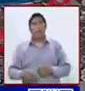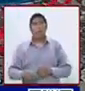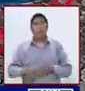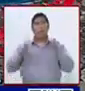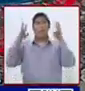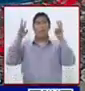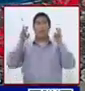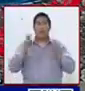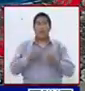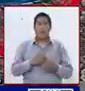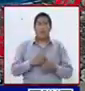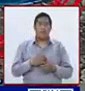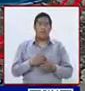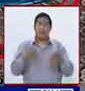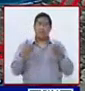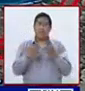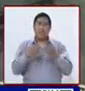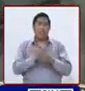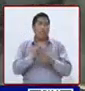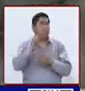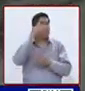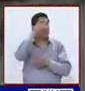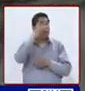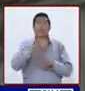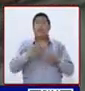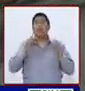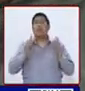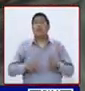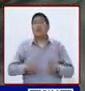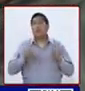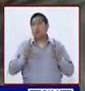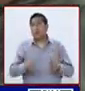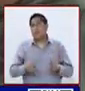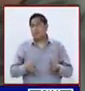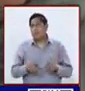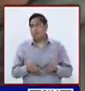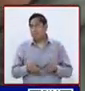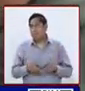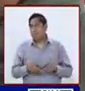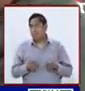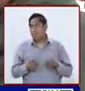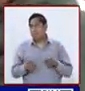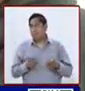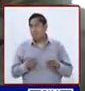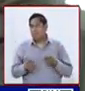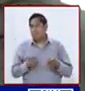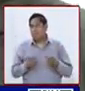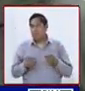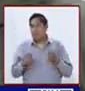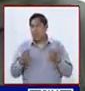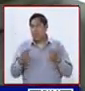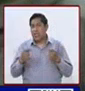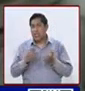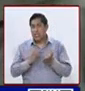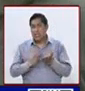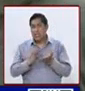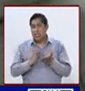caso en los pies del Calvario. Hay personas que operan, ¿no? De este tipo de...